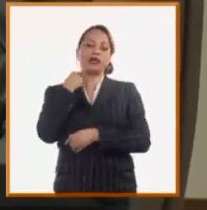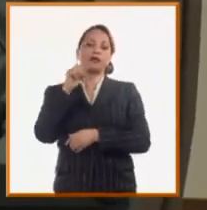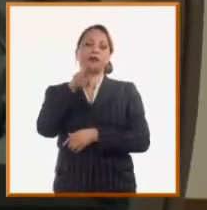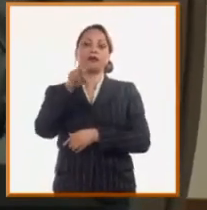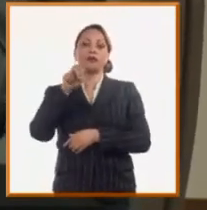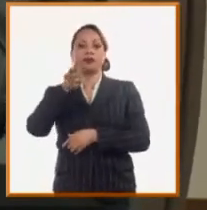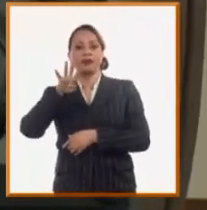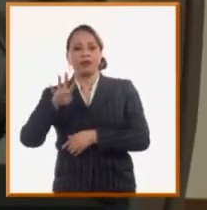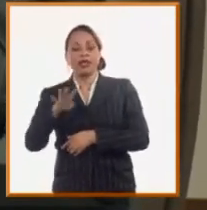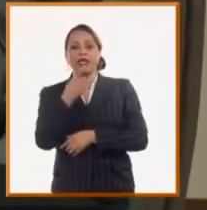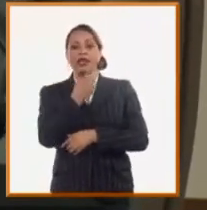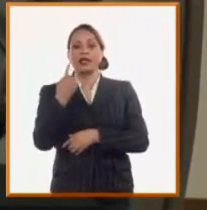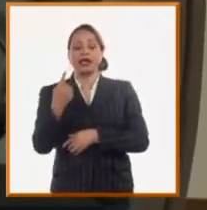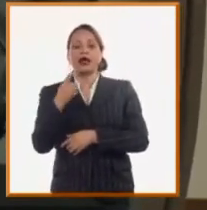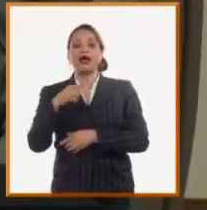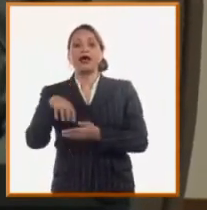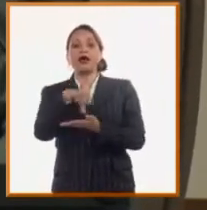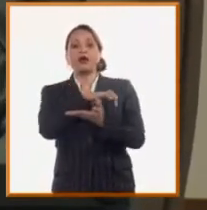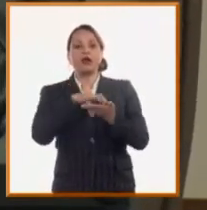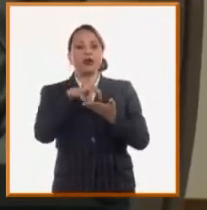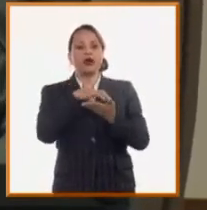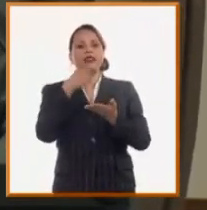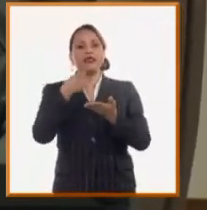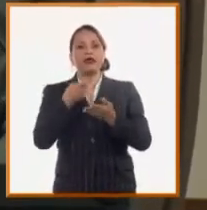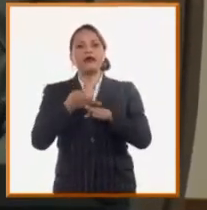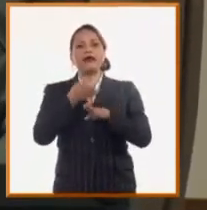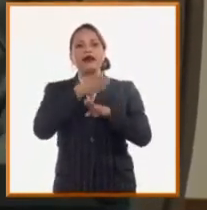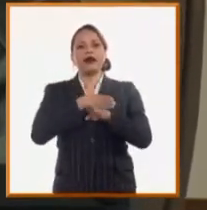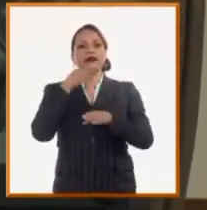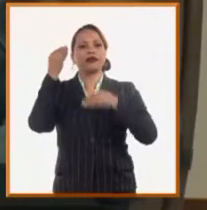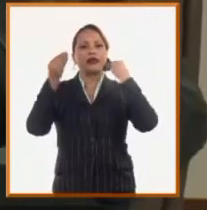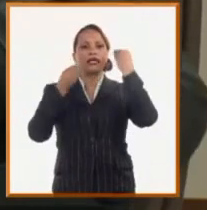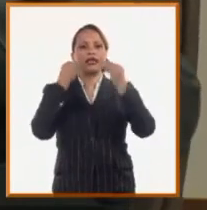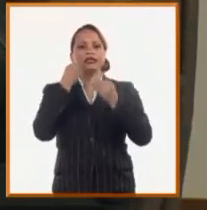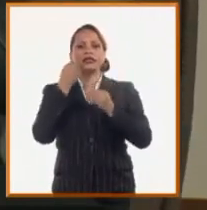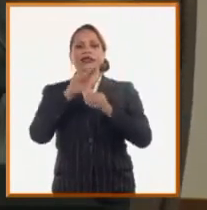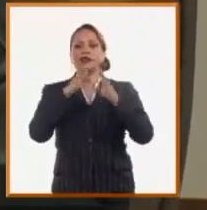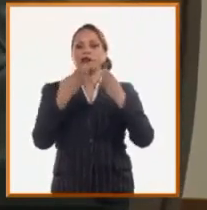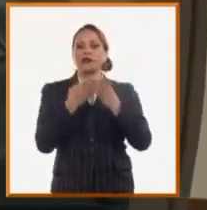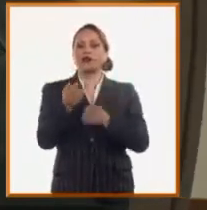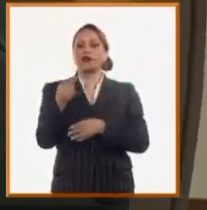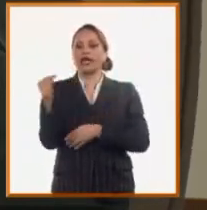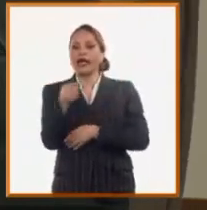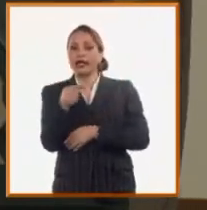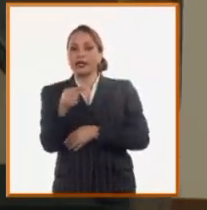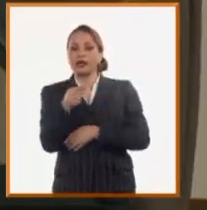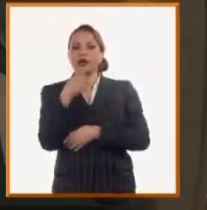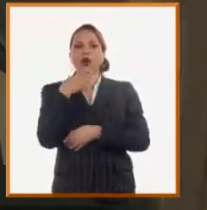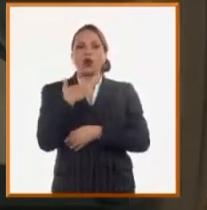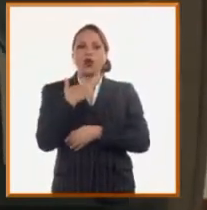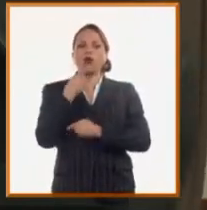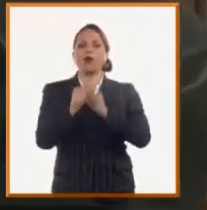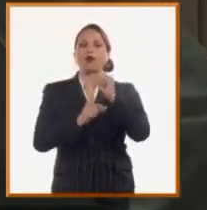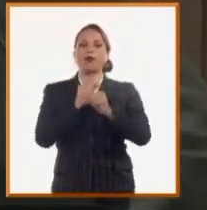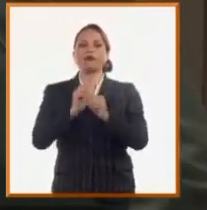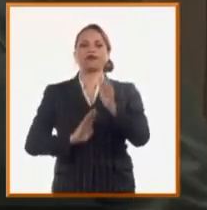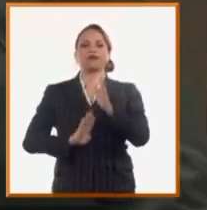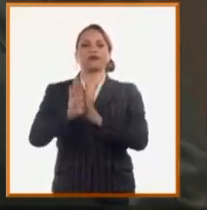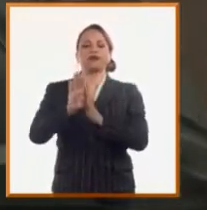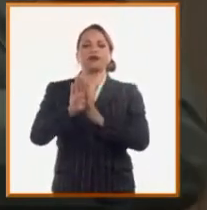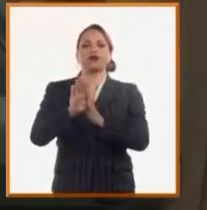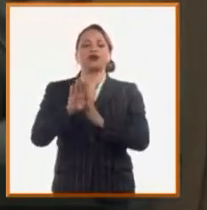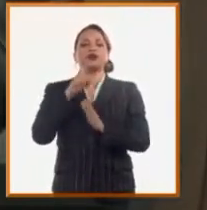tengan presente en cada ámbito el análisis de estas tendencias negativas y cómo las vamos a superar. Y que sea no un